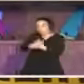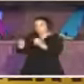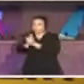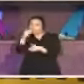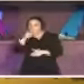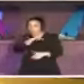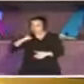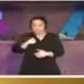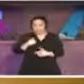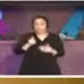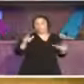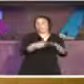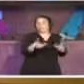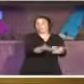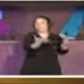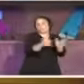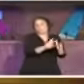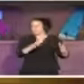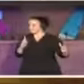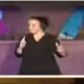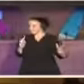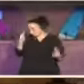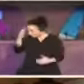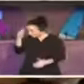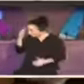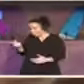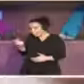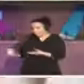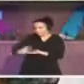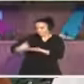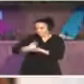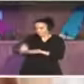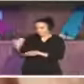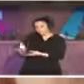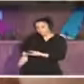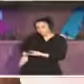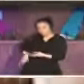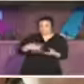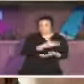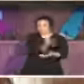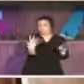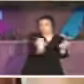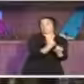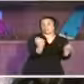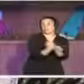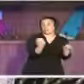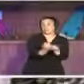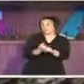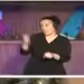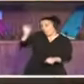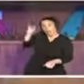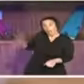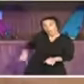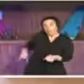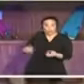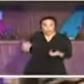los ciudadanos, solo miran cómo llenan su bolsillo. Mientras tú y yo trabajamos a estos necios, un